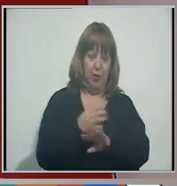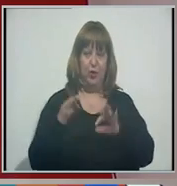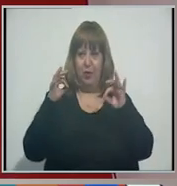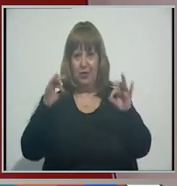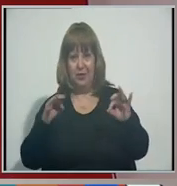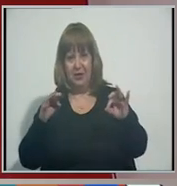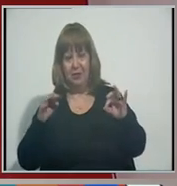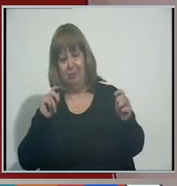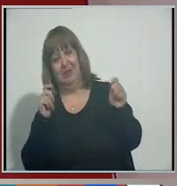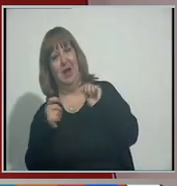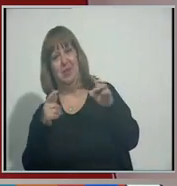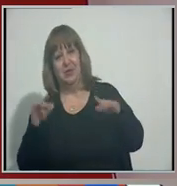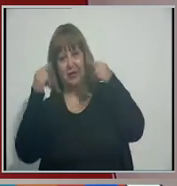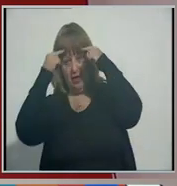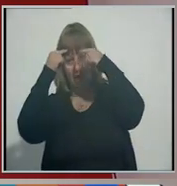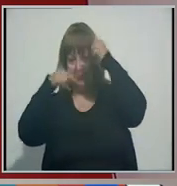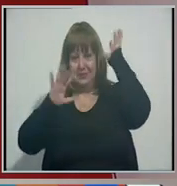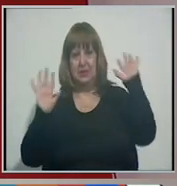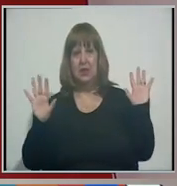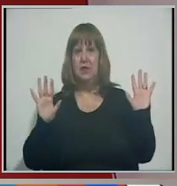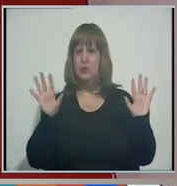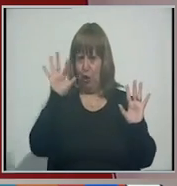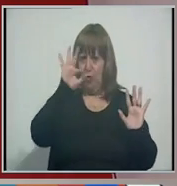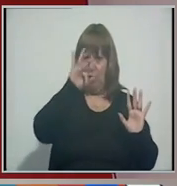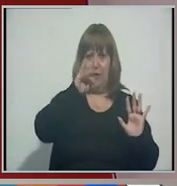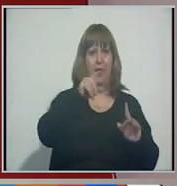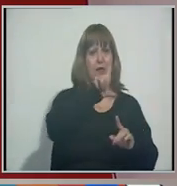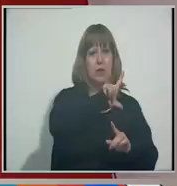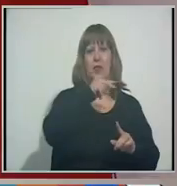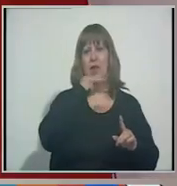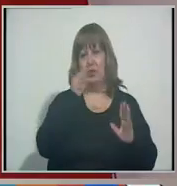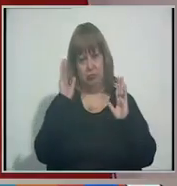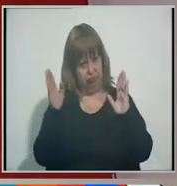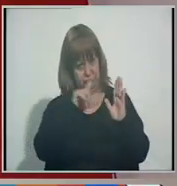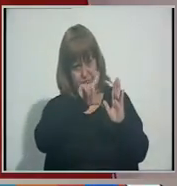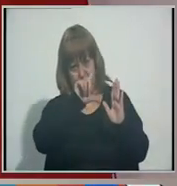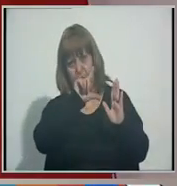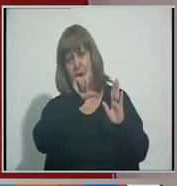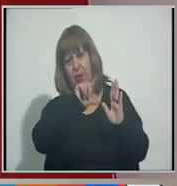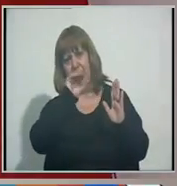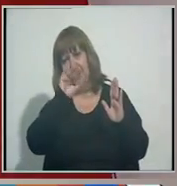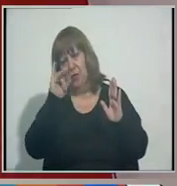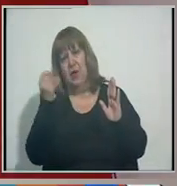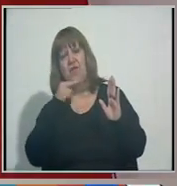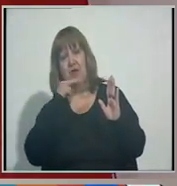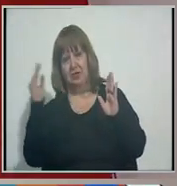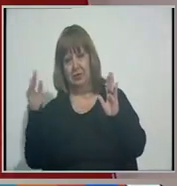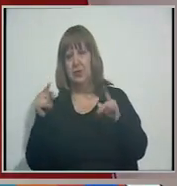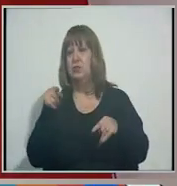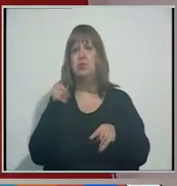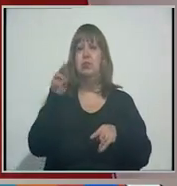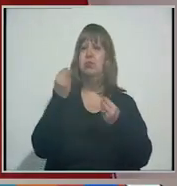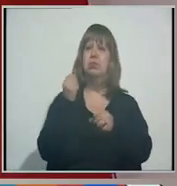ya todo cambia. Abel, ¿a qué te dedicas? ¿Qué haces? Todos los días, sí. Lunes a viernes. De lunes a viernes. Te preguntaba, ¿a qué te dedicas? ¿Qué haces? Soy